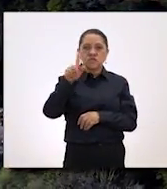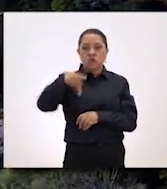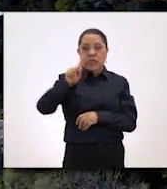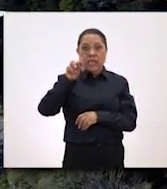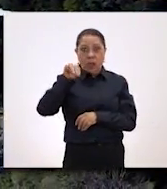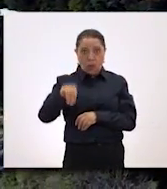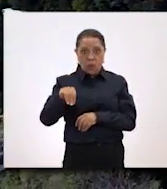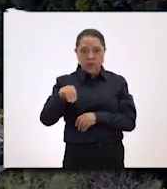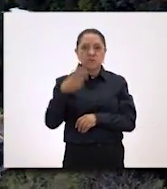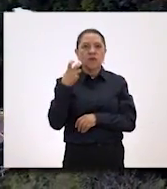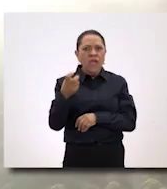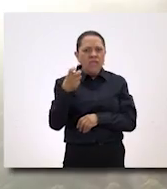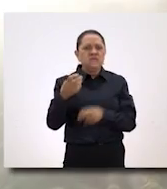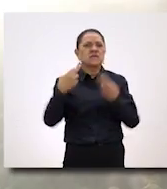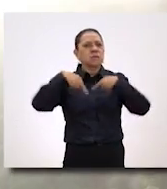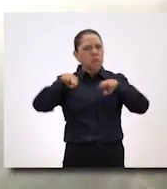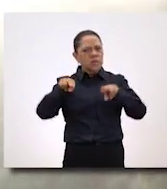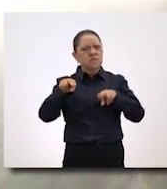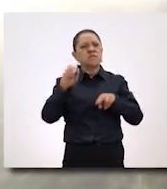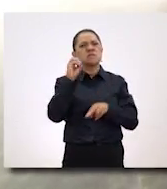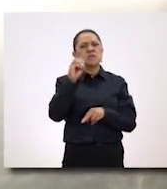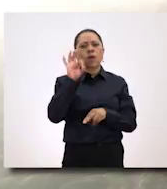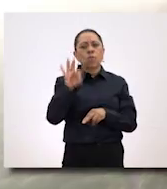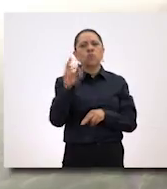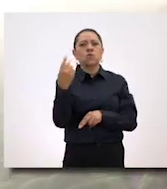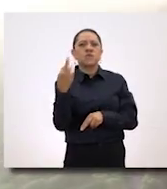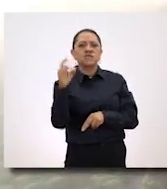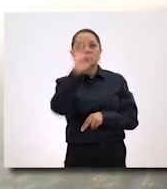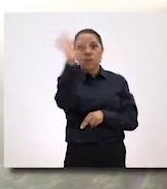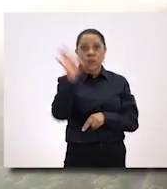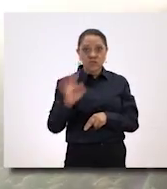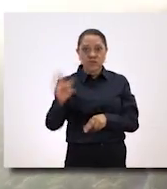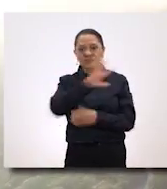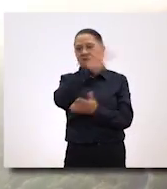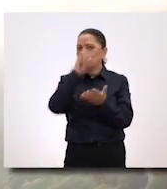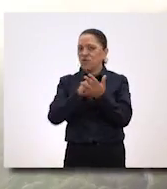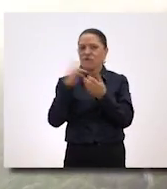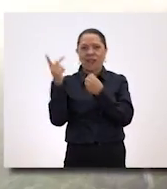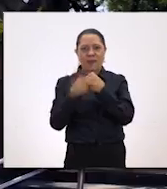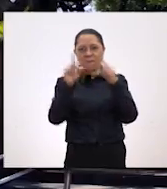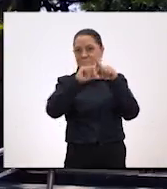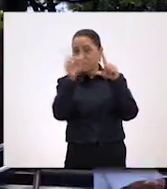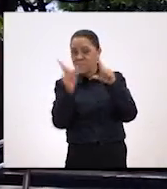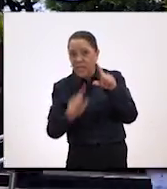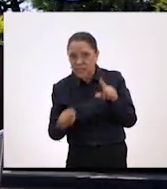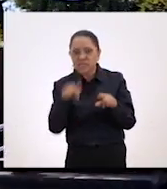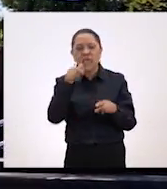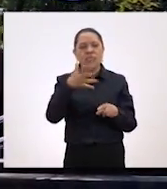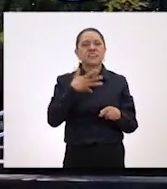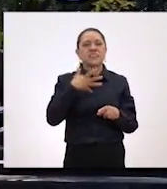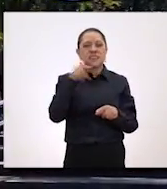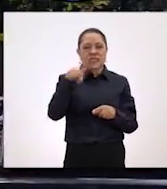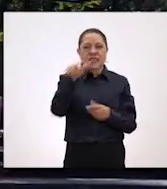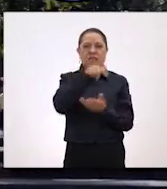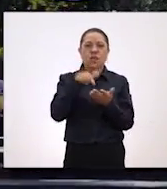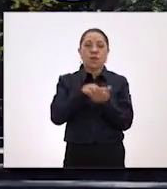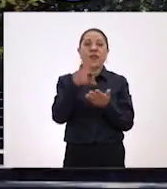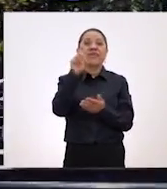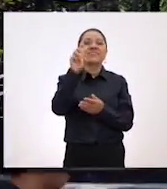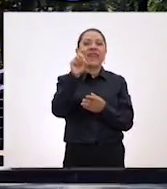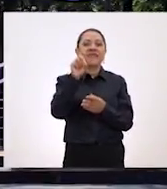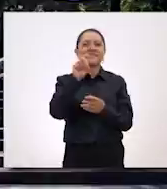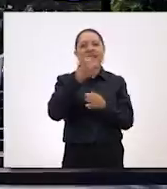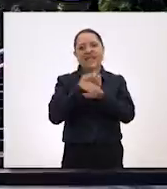0.25% del total del país, ocupando el lugar 30 con relación a los demás estados. Cuenta con una población aproximada